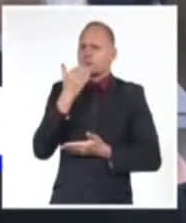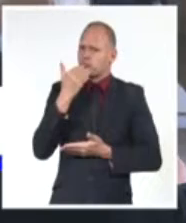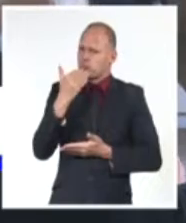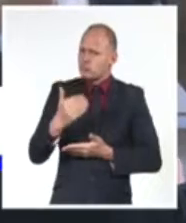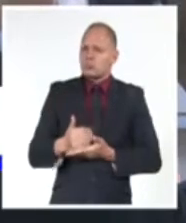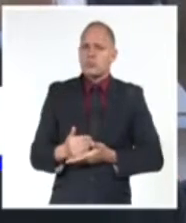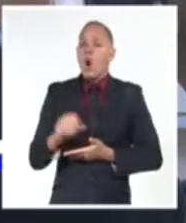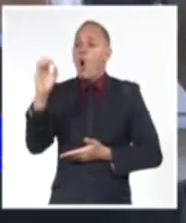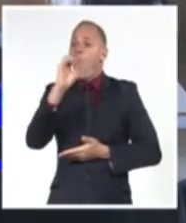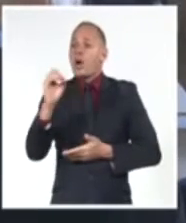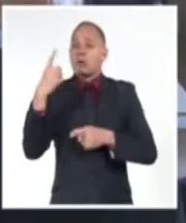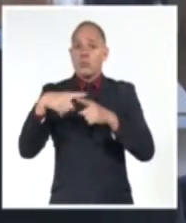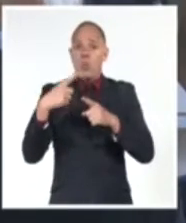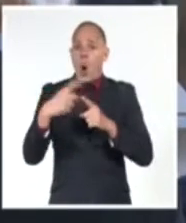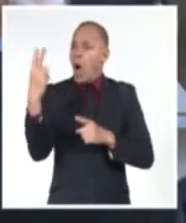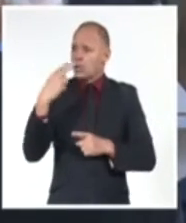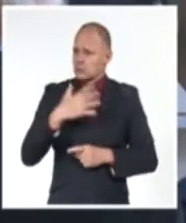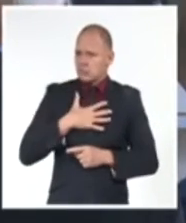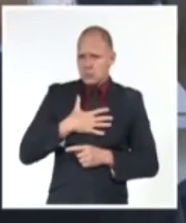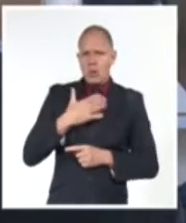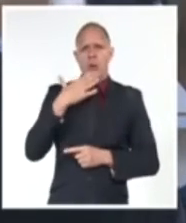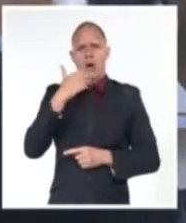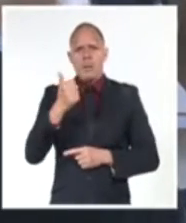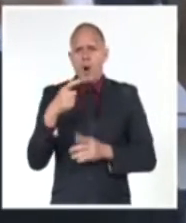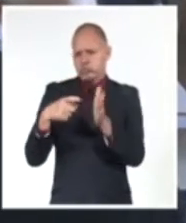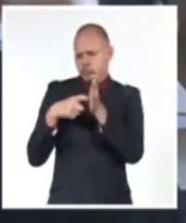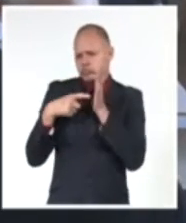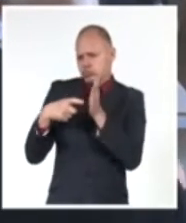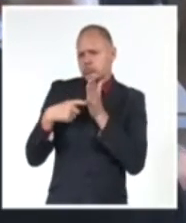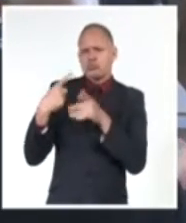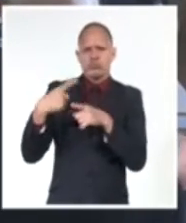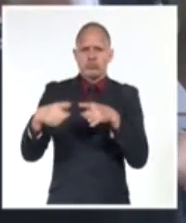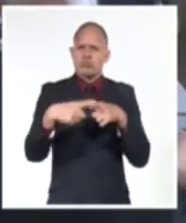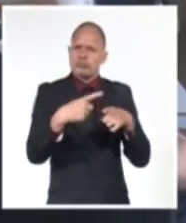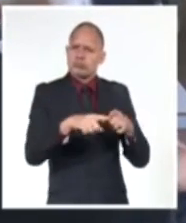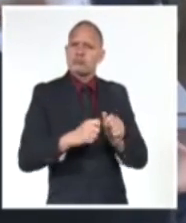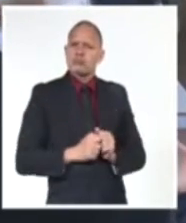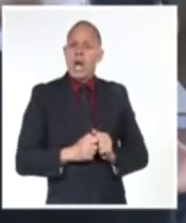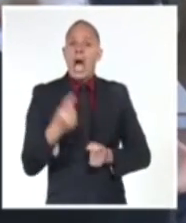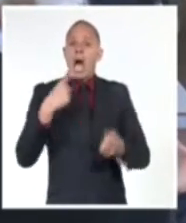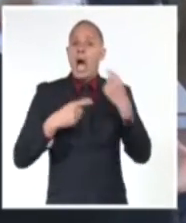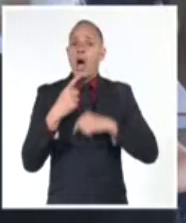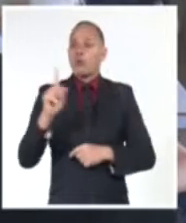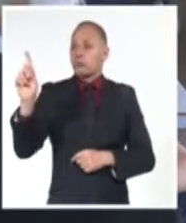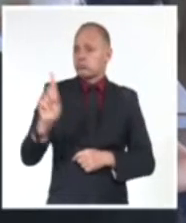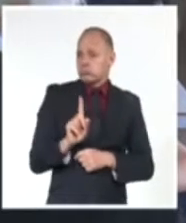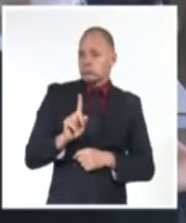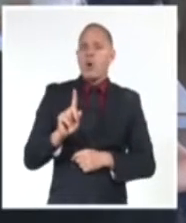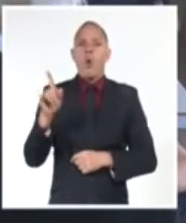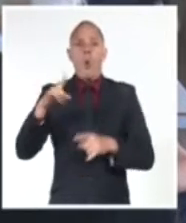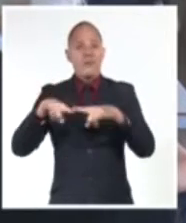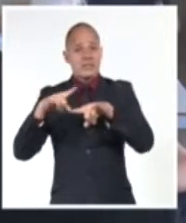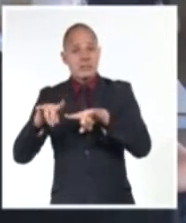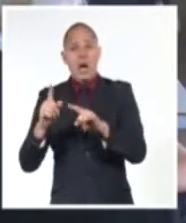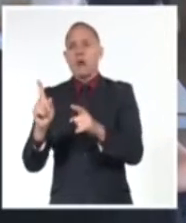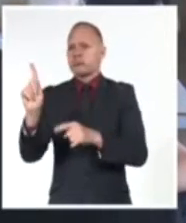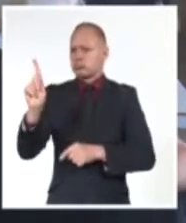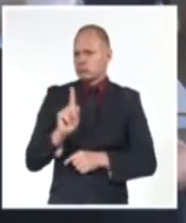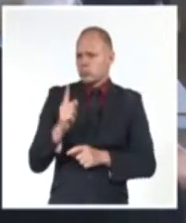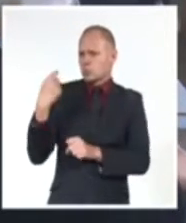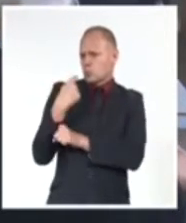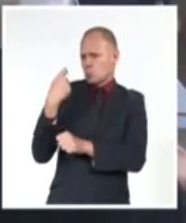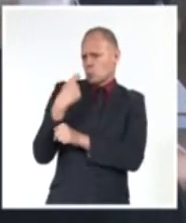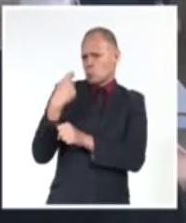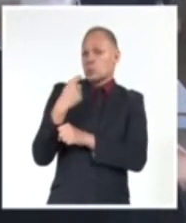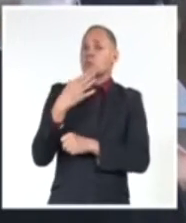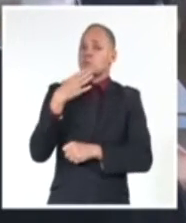organismos que nos han atendido y nos han asesorado, hemos tenido asesoría de la universidad, que tenemos que destacar la